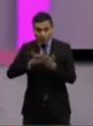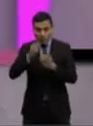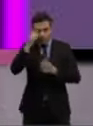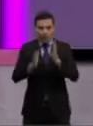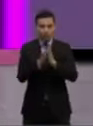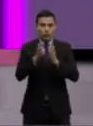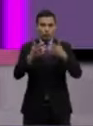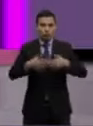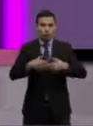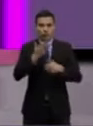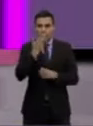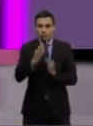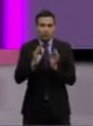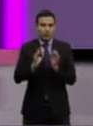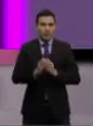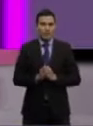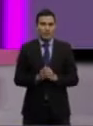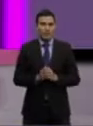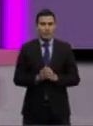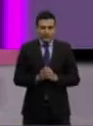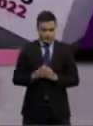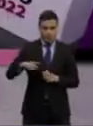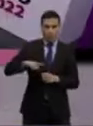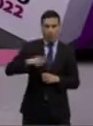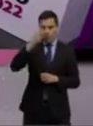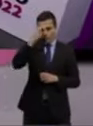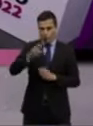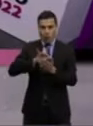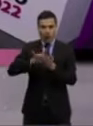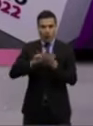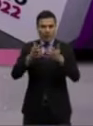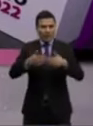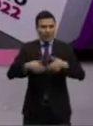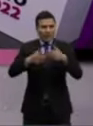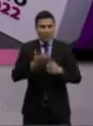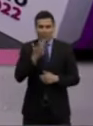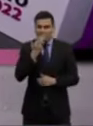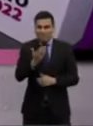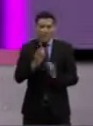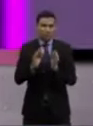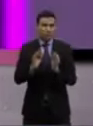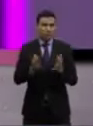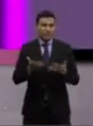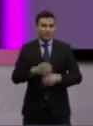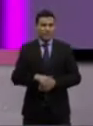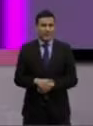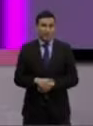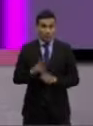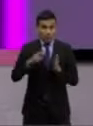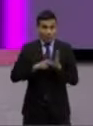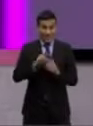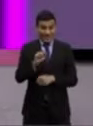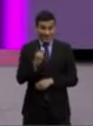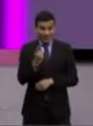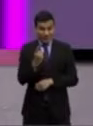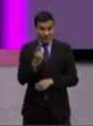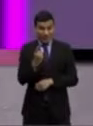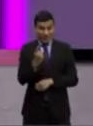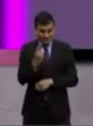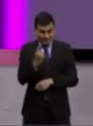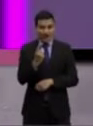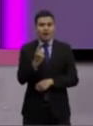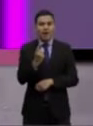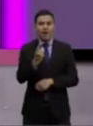da certidumbre al capital, a las empresas, para que vengan a México a invertir. Solo en 2021